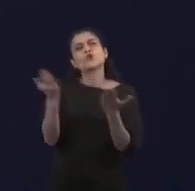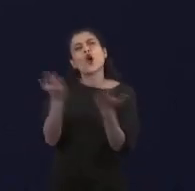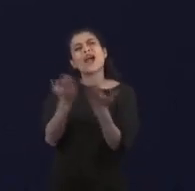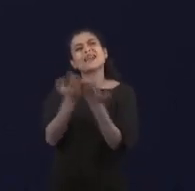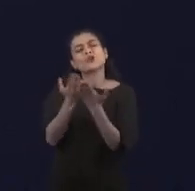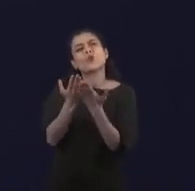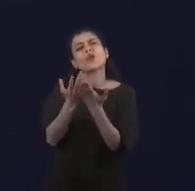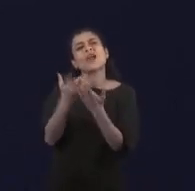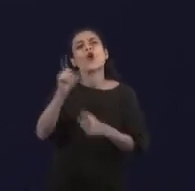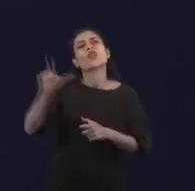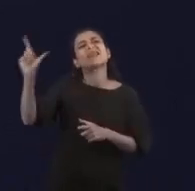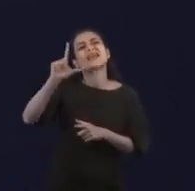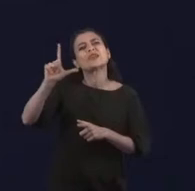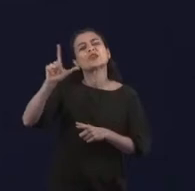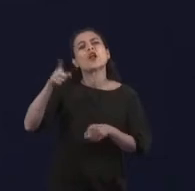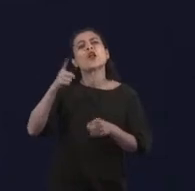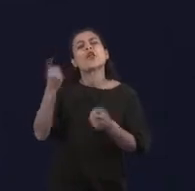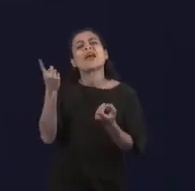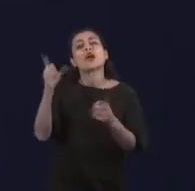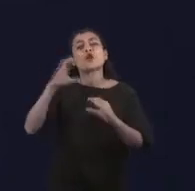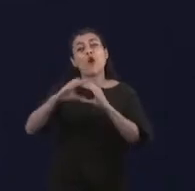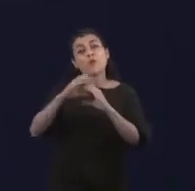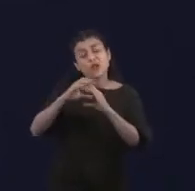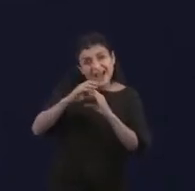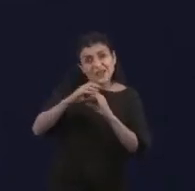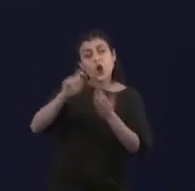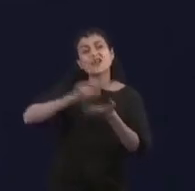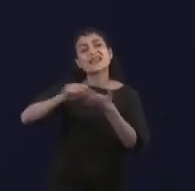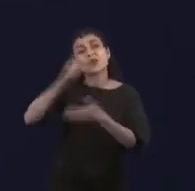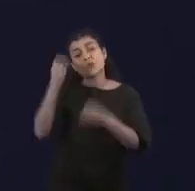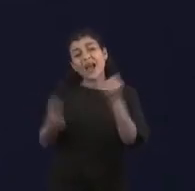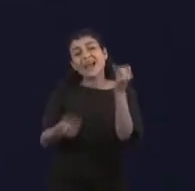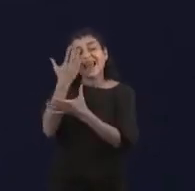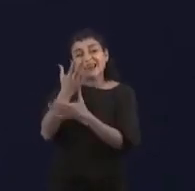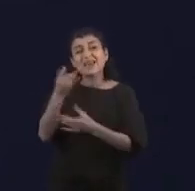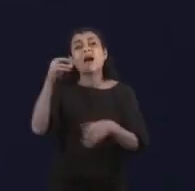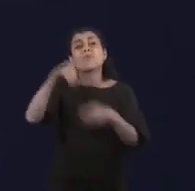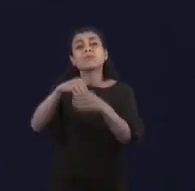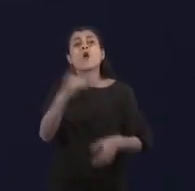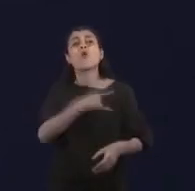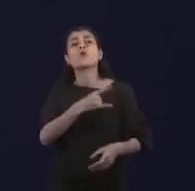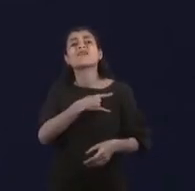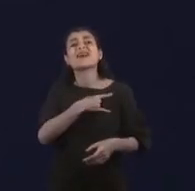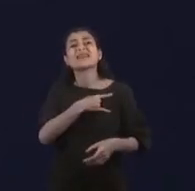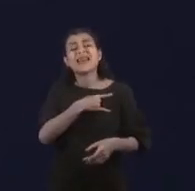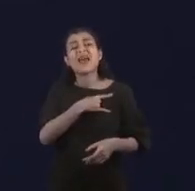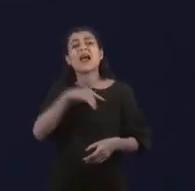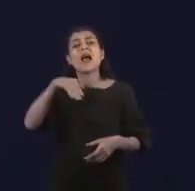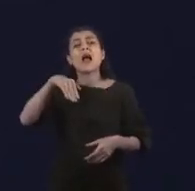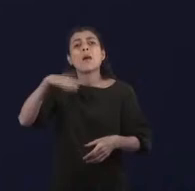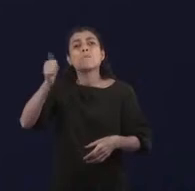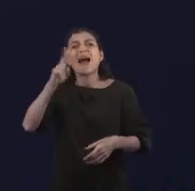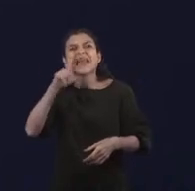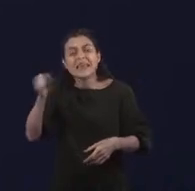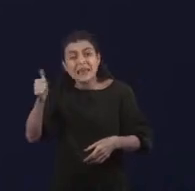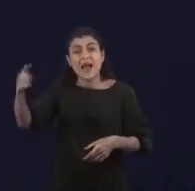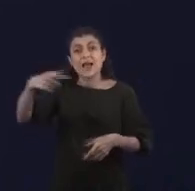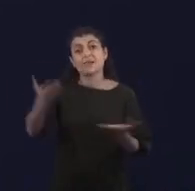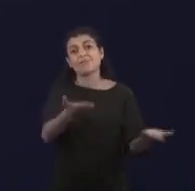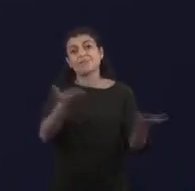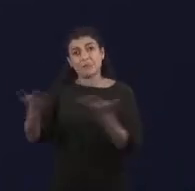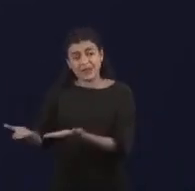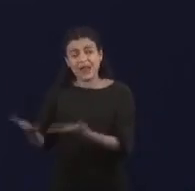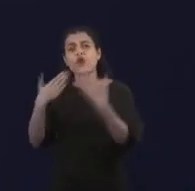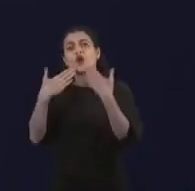de la licenciatura de Ciencias de la Comunicación y Escritura Creativa de la Universidad de la Marina Mercante, que nos acompañan hoy, como